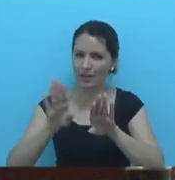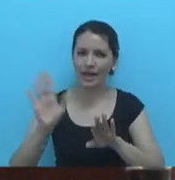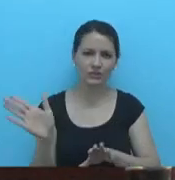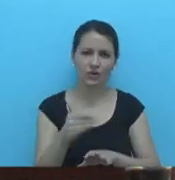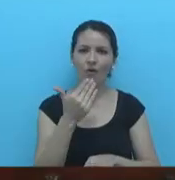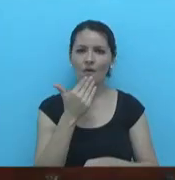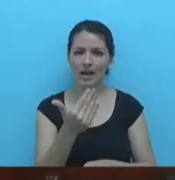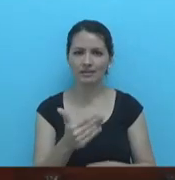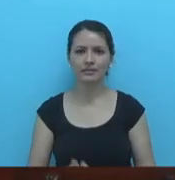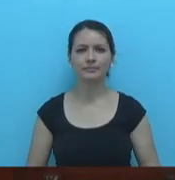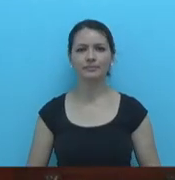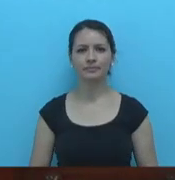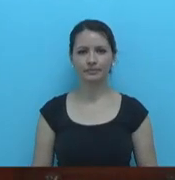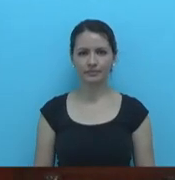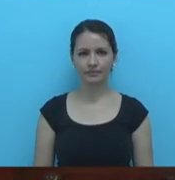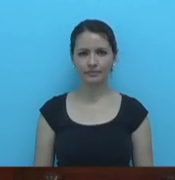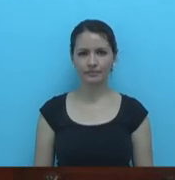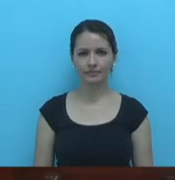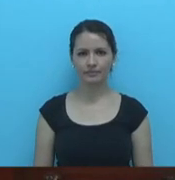Gracias, diputada.